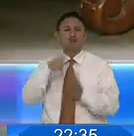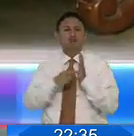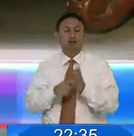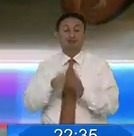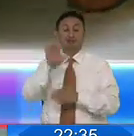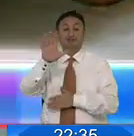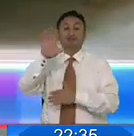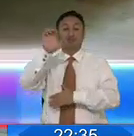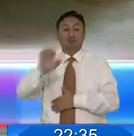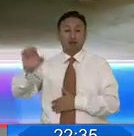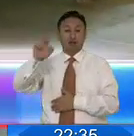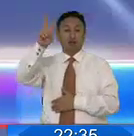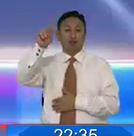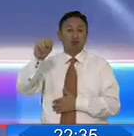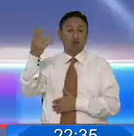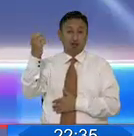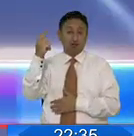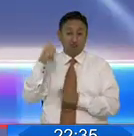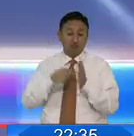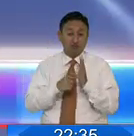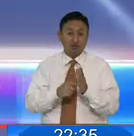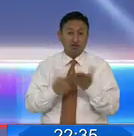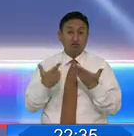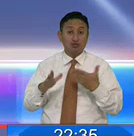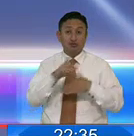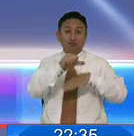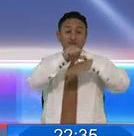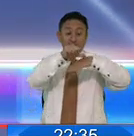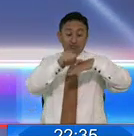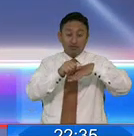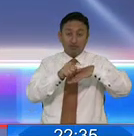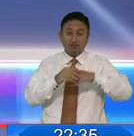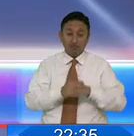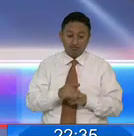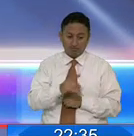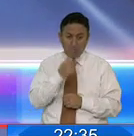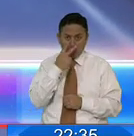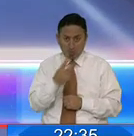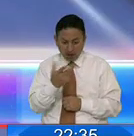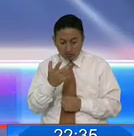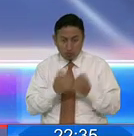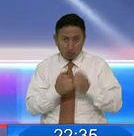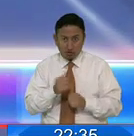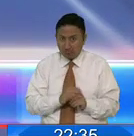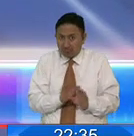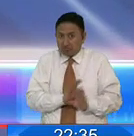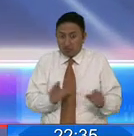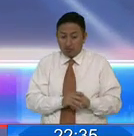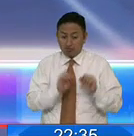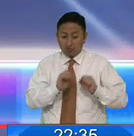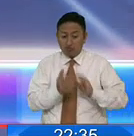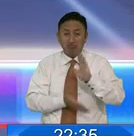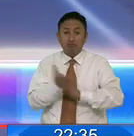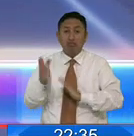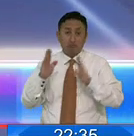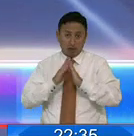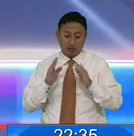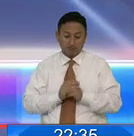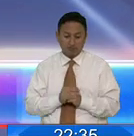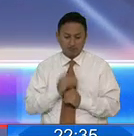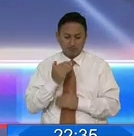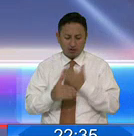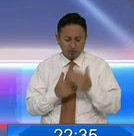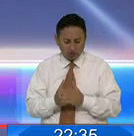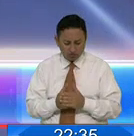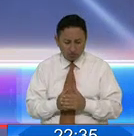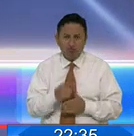5 de enero de 2015 indica que durante el acto quirúrgico no se evidenció complicaciones por lo que fue dado de alta luego se señala que el